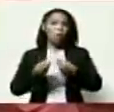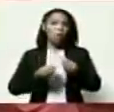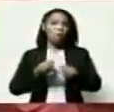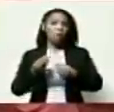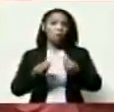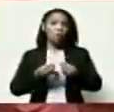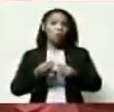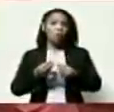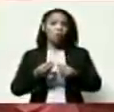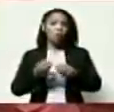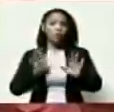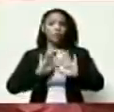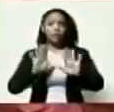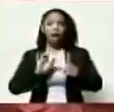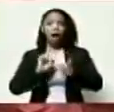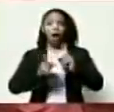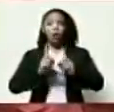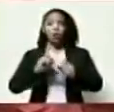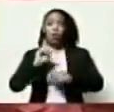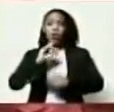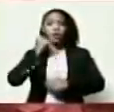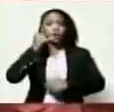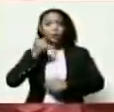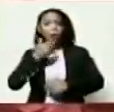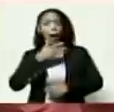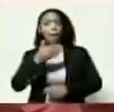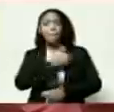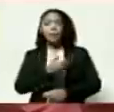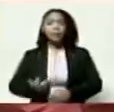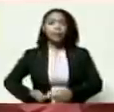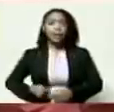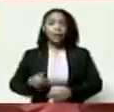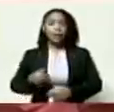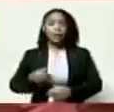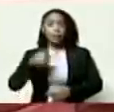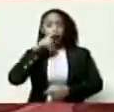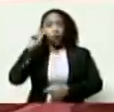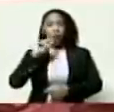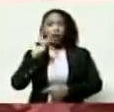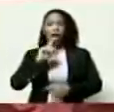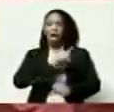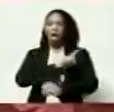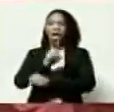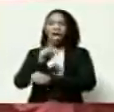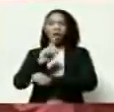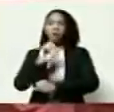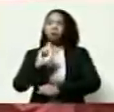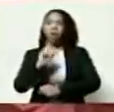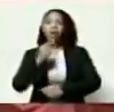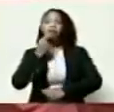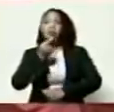ya algunos no llaman al presidente Nicolás Maduro dictador, dicen presidente.